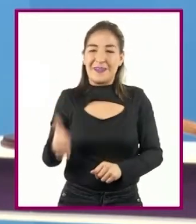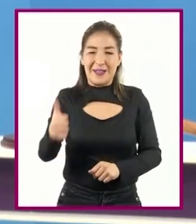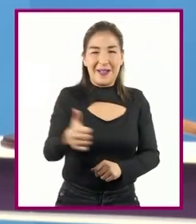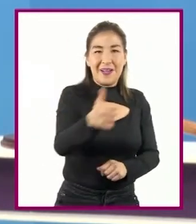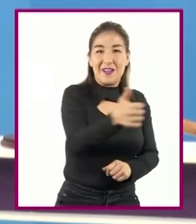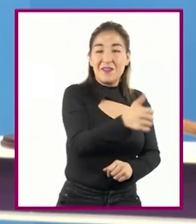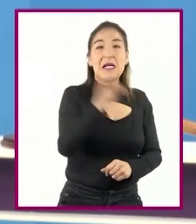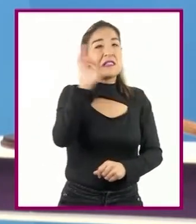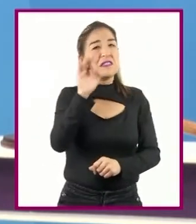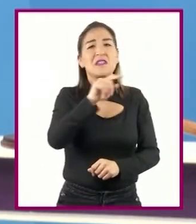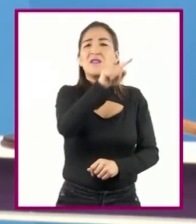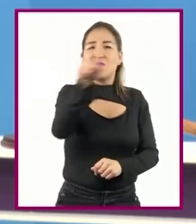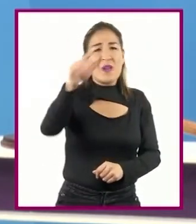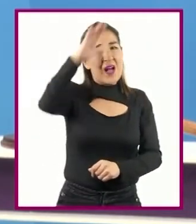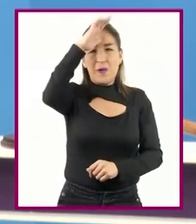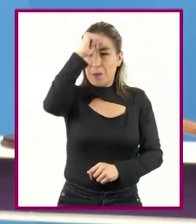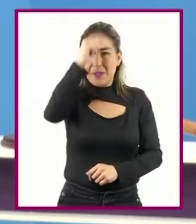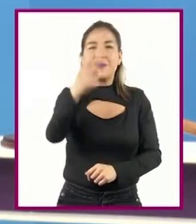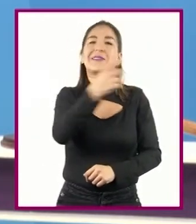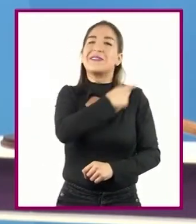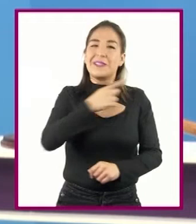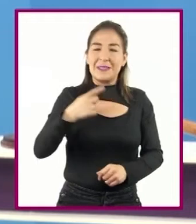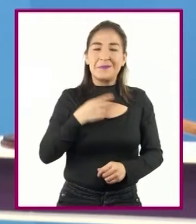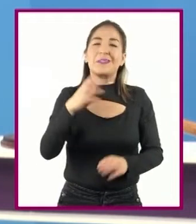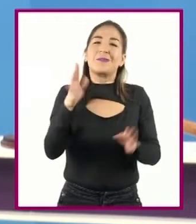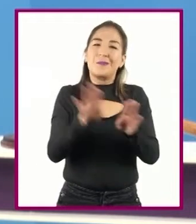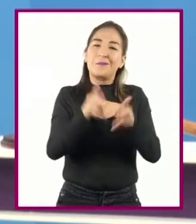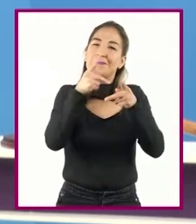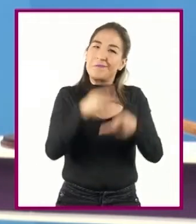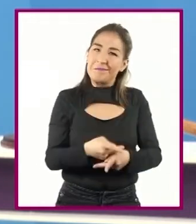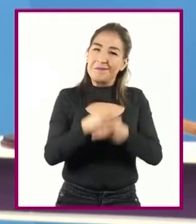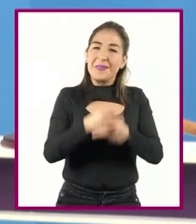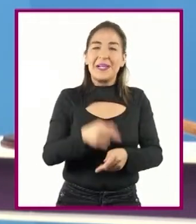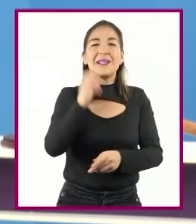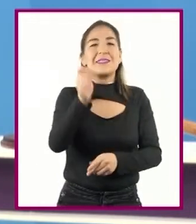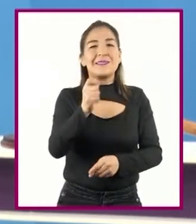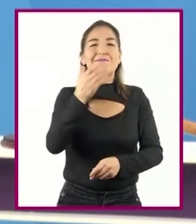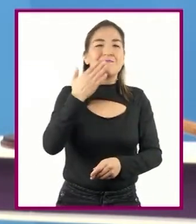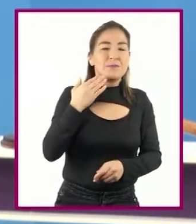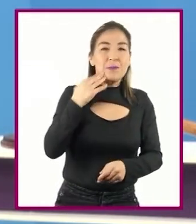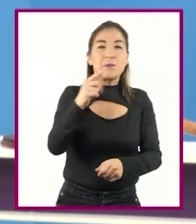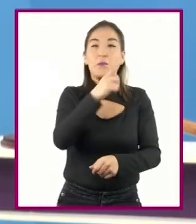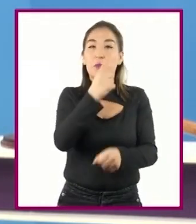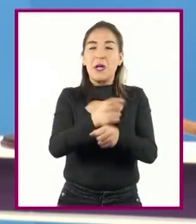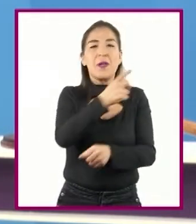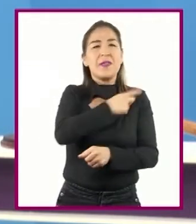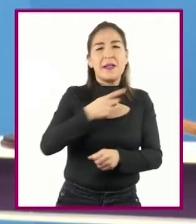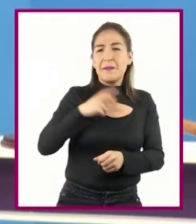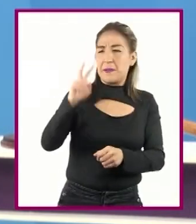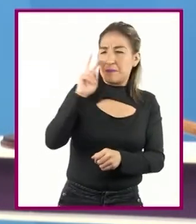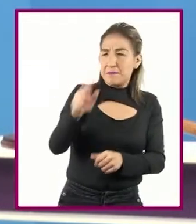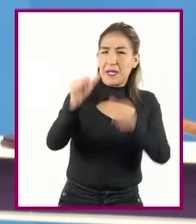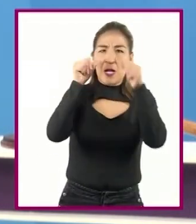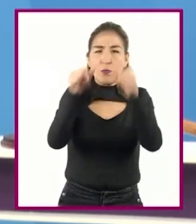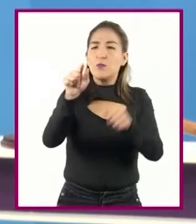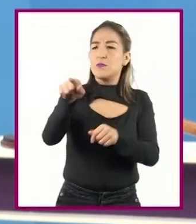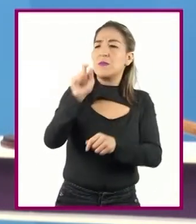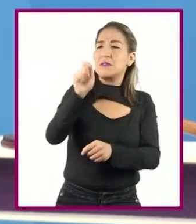no estén de acuerdo, procuren ser tolerantes, escuchar antes de hablar y tener